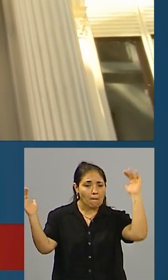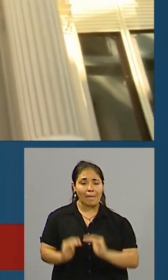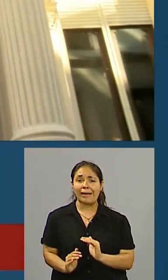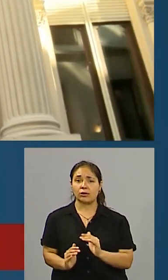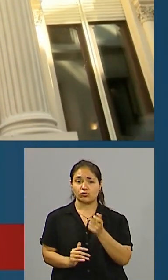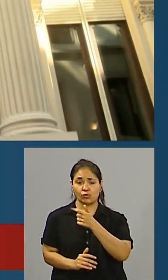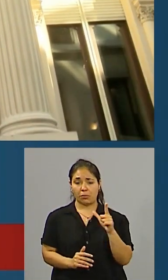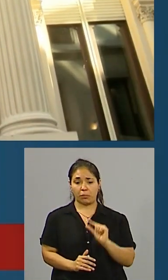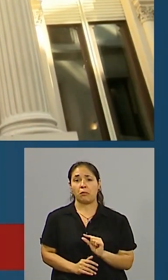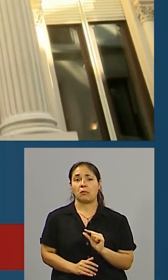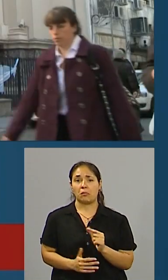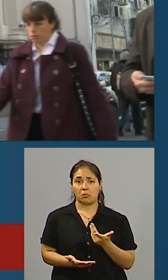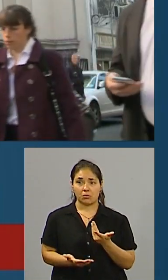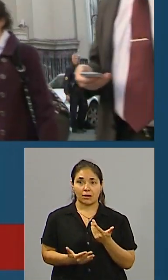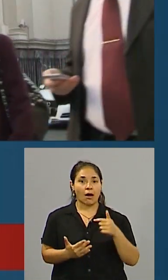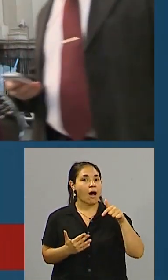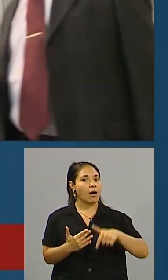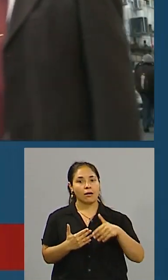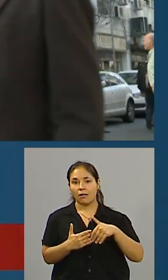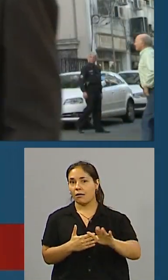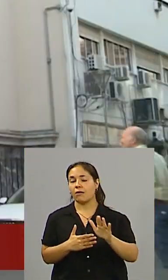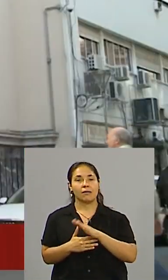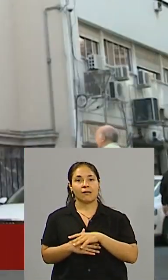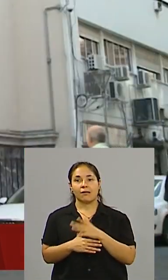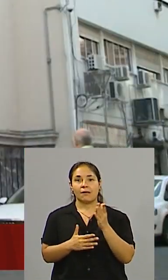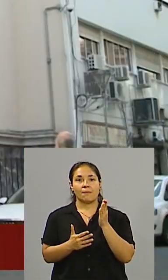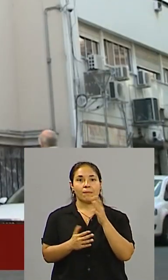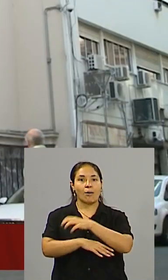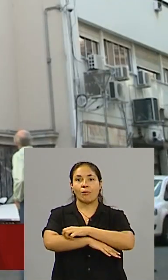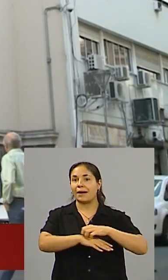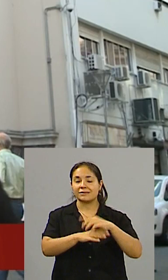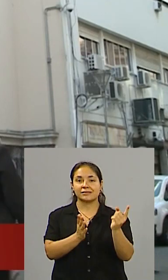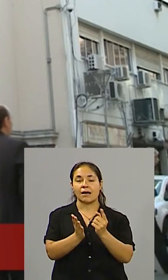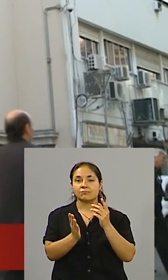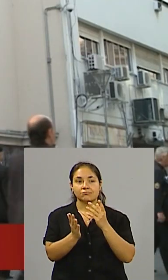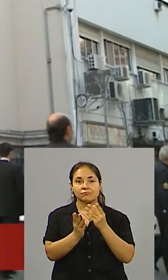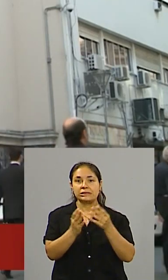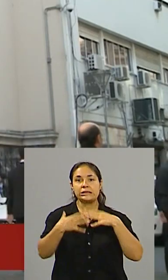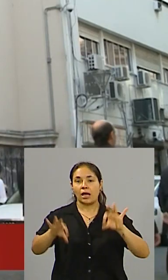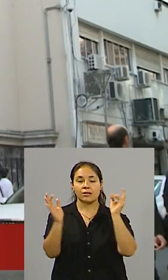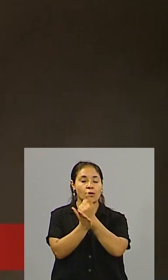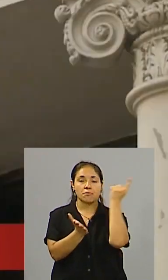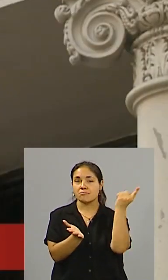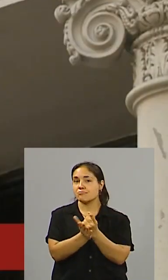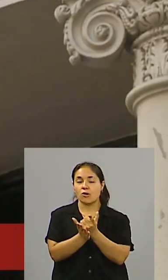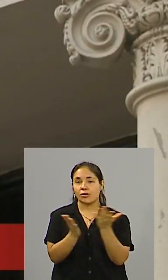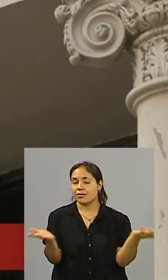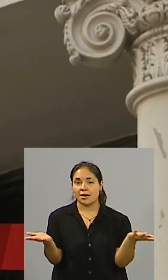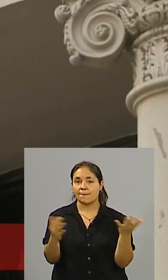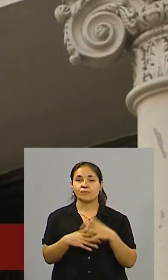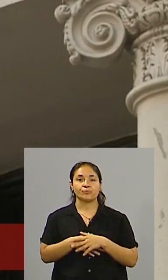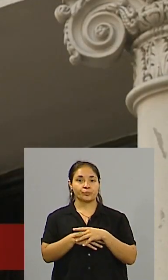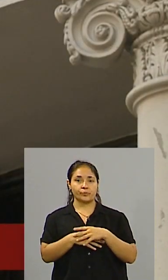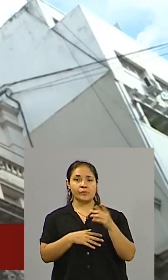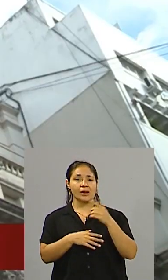ese momento nunca pudimos salir de los niveles de pobreza. teníamos, hasta el momento de la